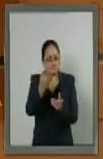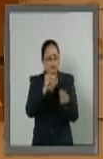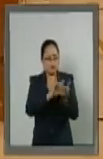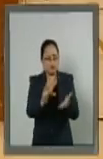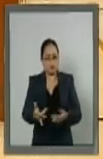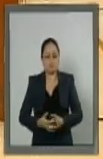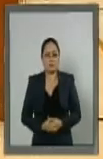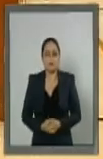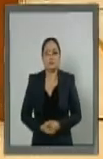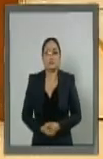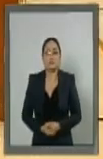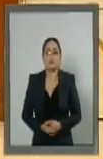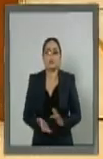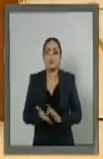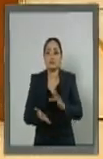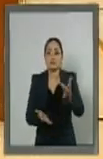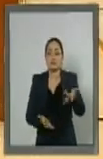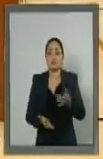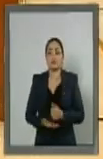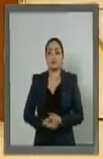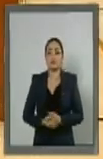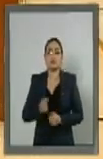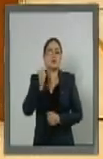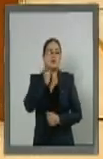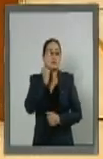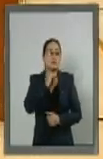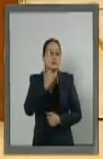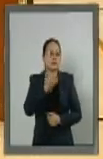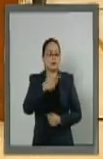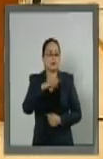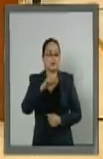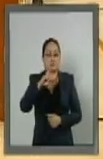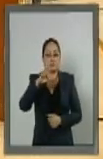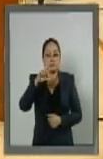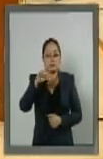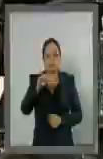gracias. Muchas gracias, senador Gerardo Sánchez García.